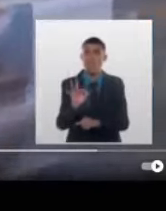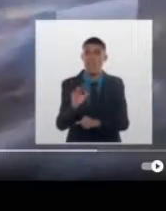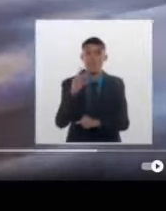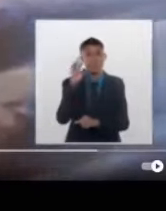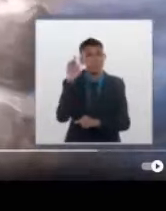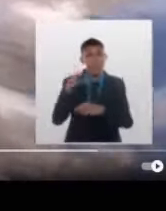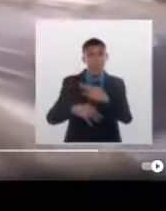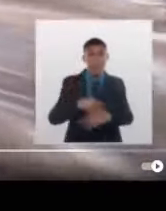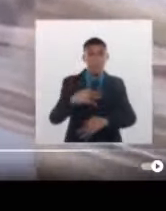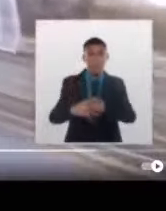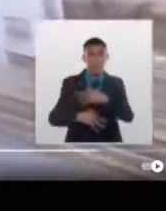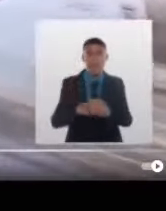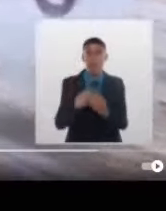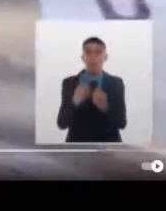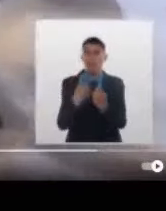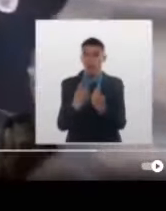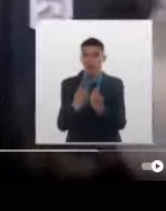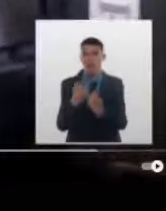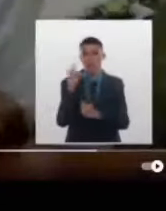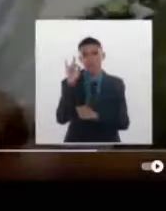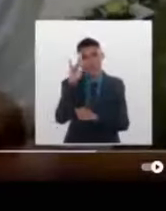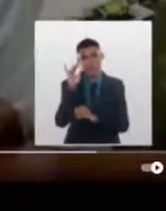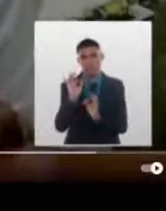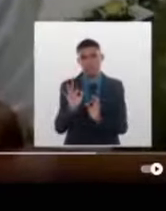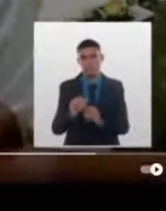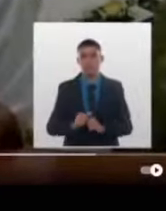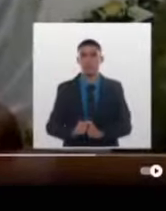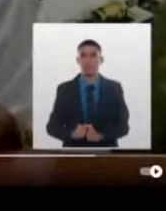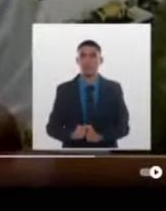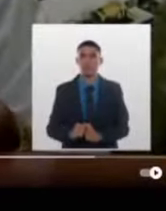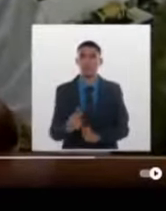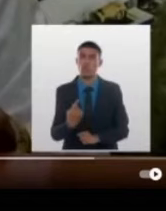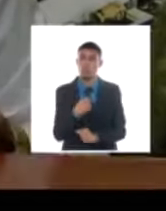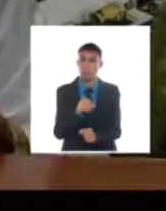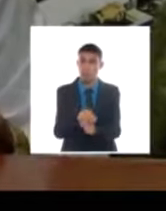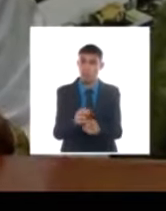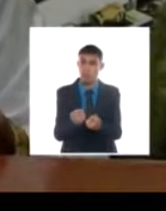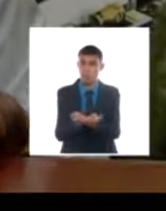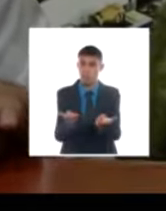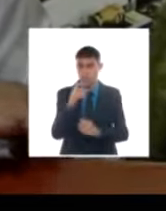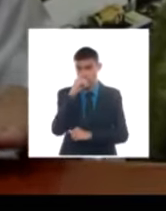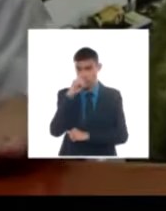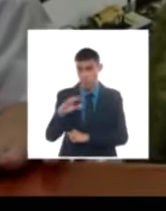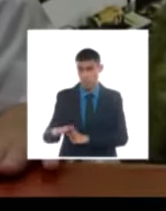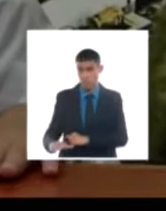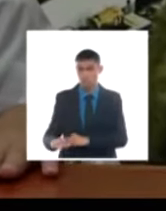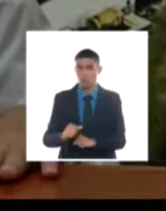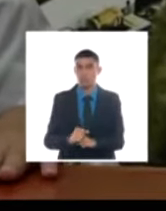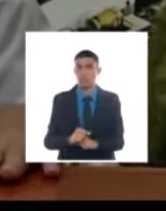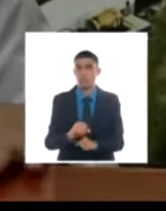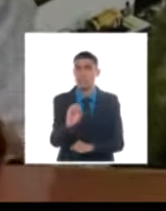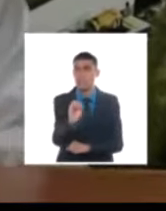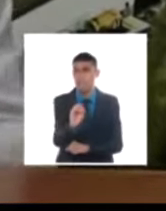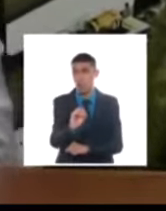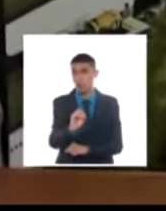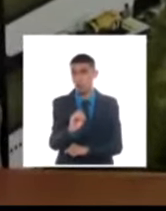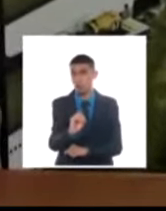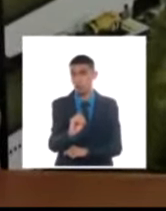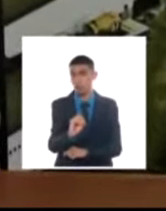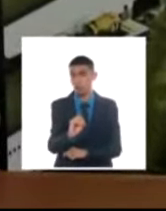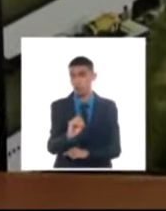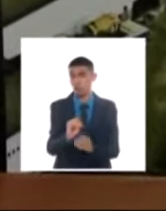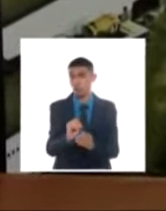a partir del momento de su entrega. Vamos a distribuir a los niños de 0 años,